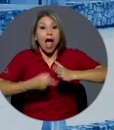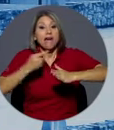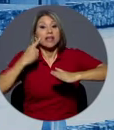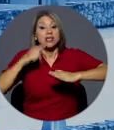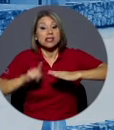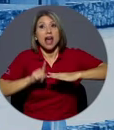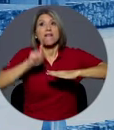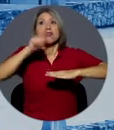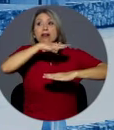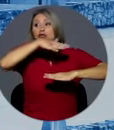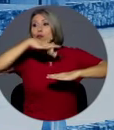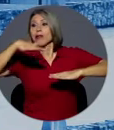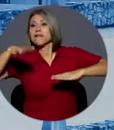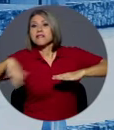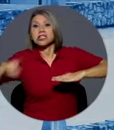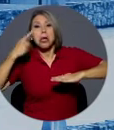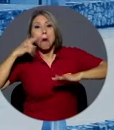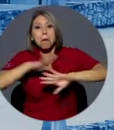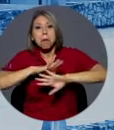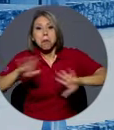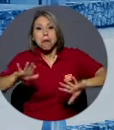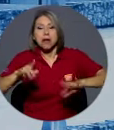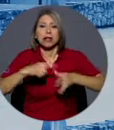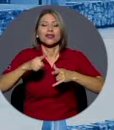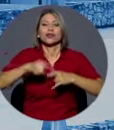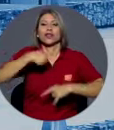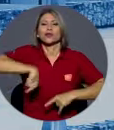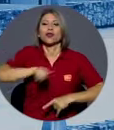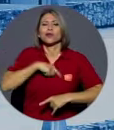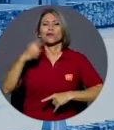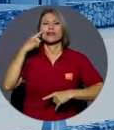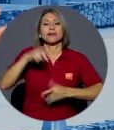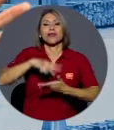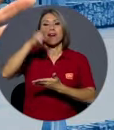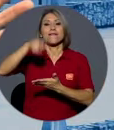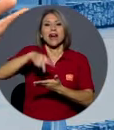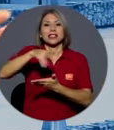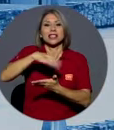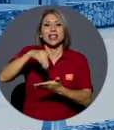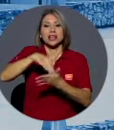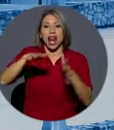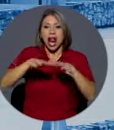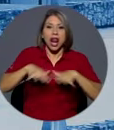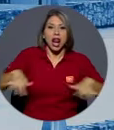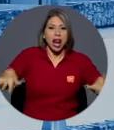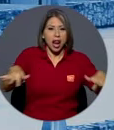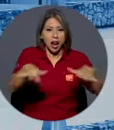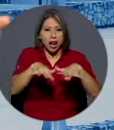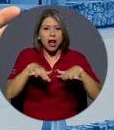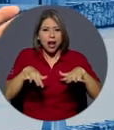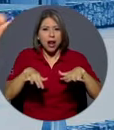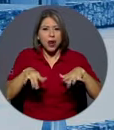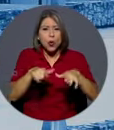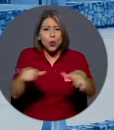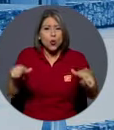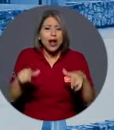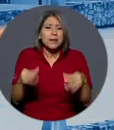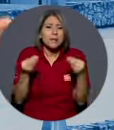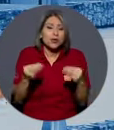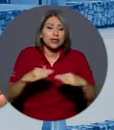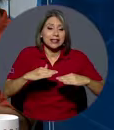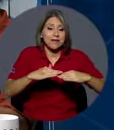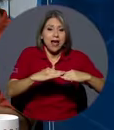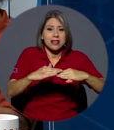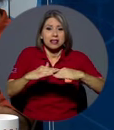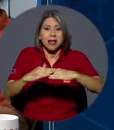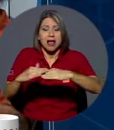en superficie de esa falla. Entonces, lo que manejamos es prácticamente todo el Valle Central como una zona de fallas que